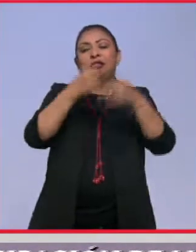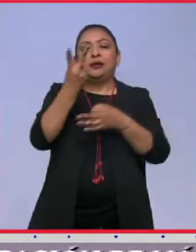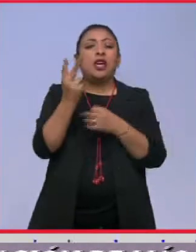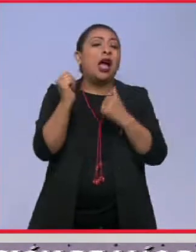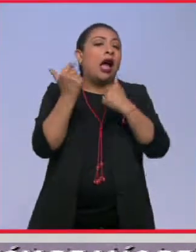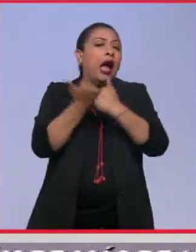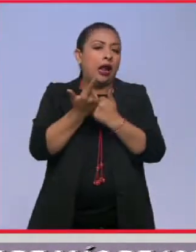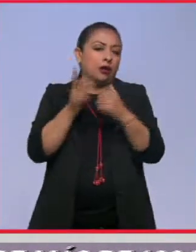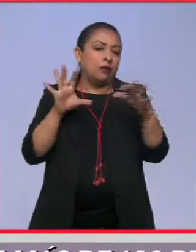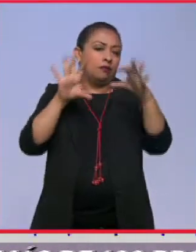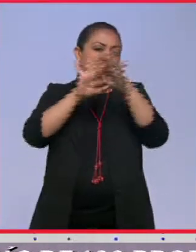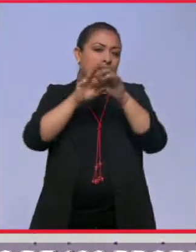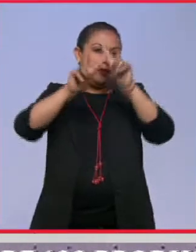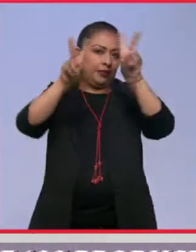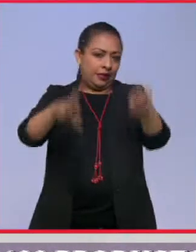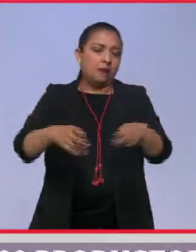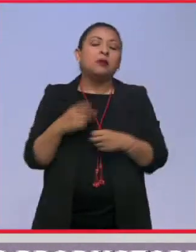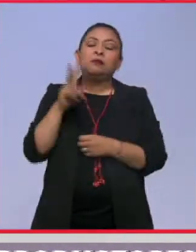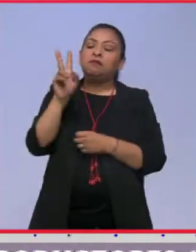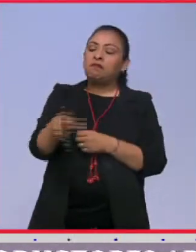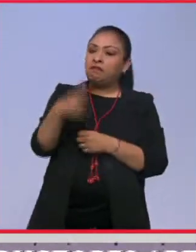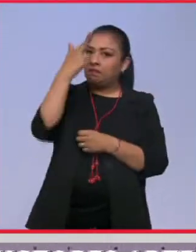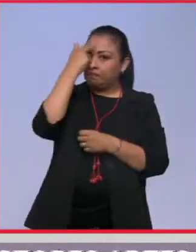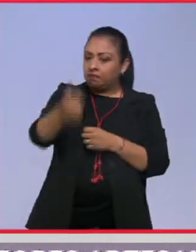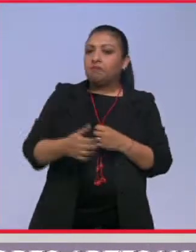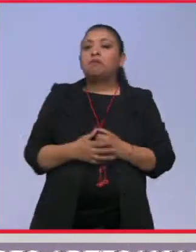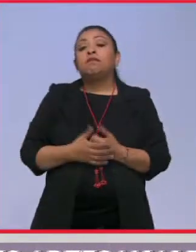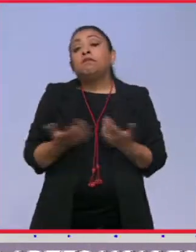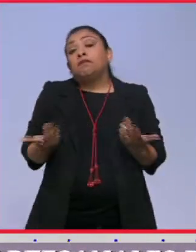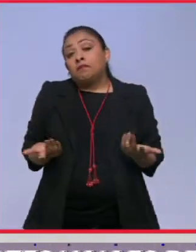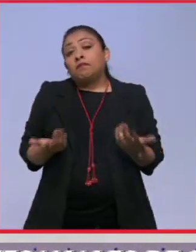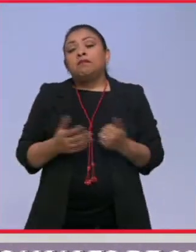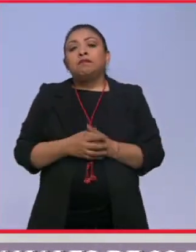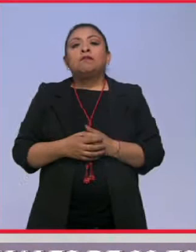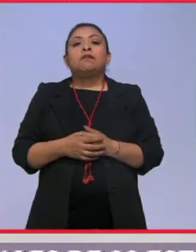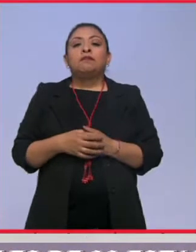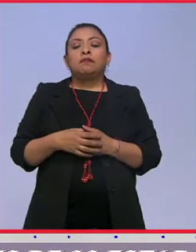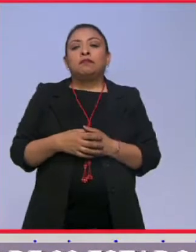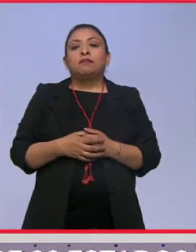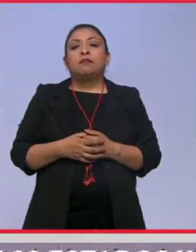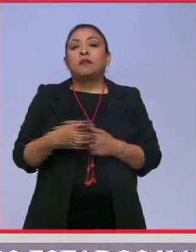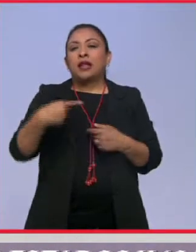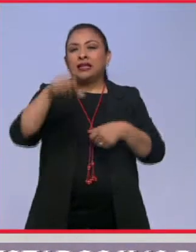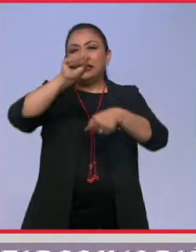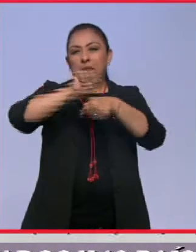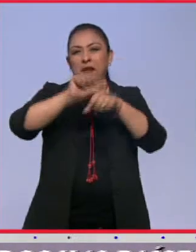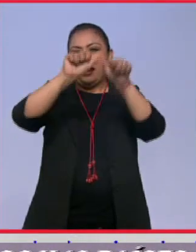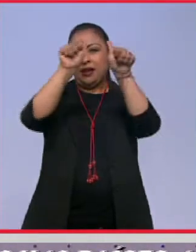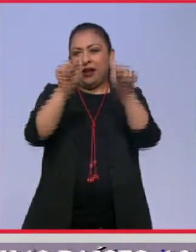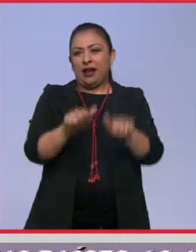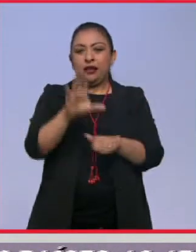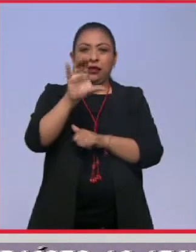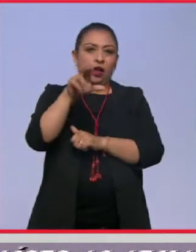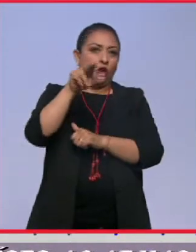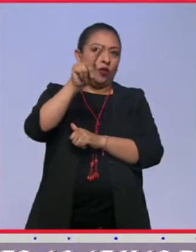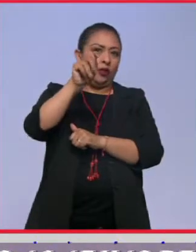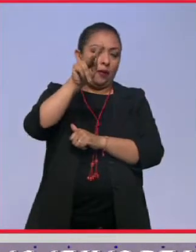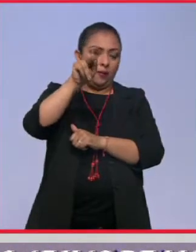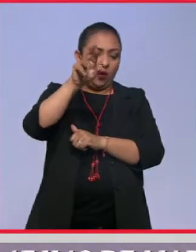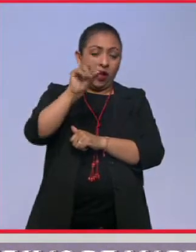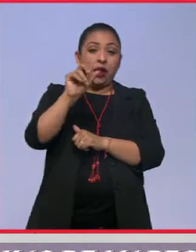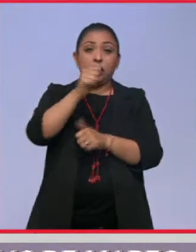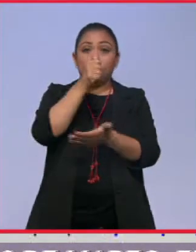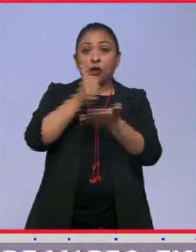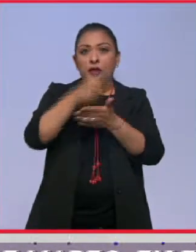que tenga que ver con ello. Efectivamente. Y bueno, pues justamente la Semana de Arte Contemporáneo de la Ciudad de México, pues